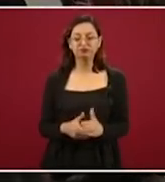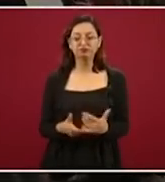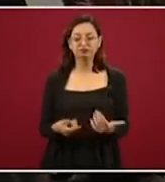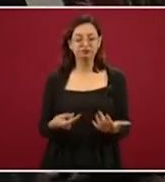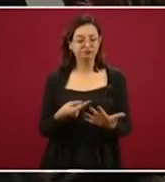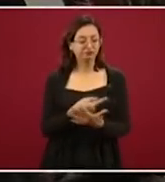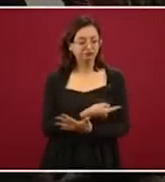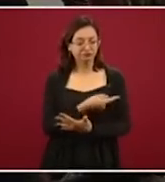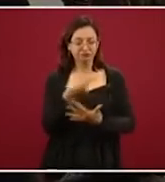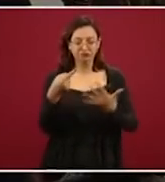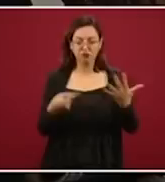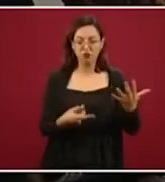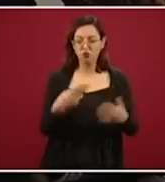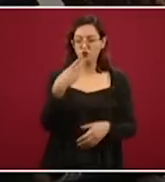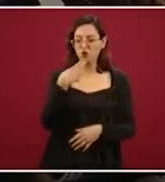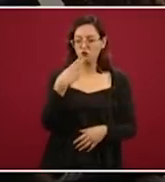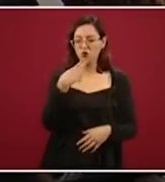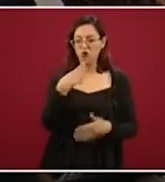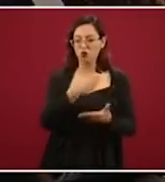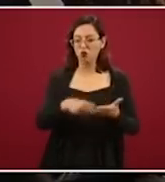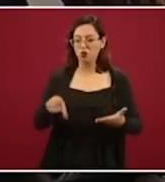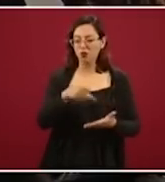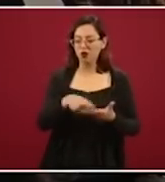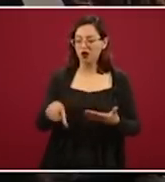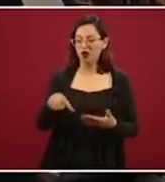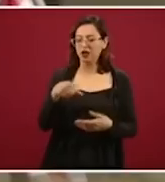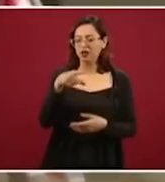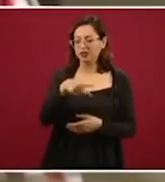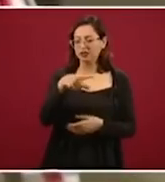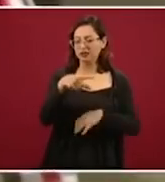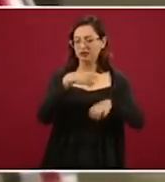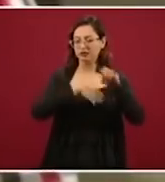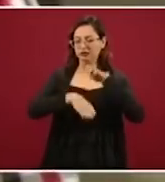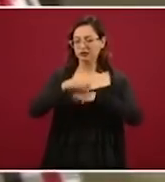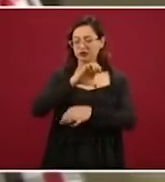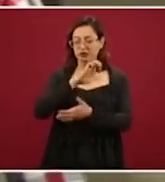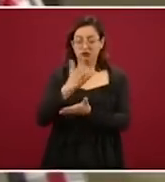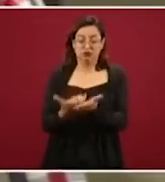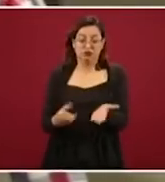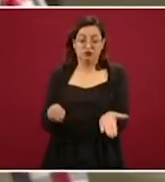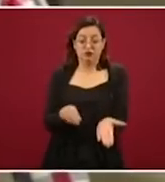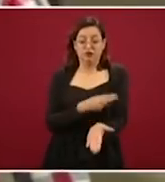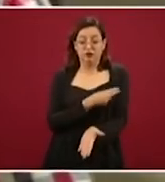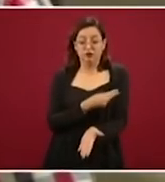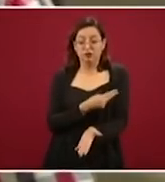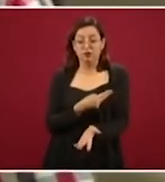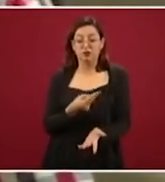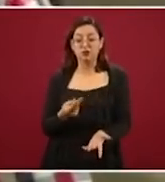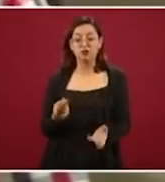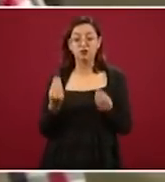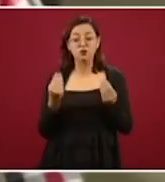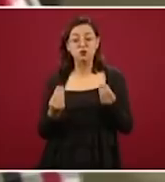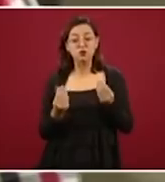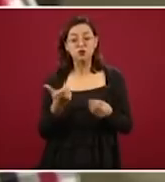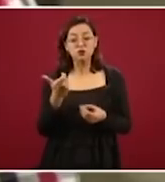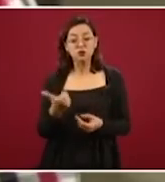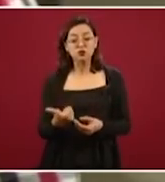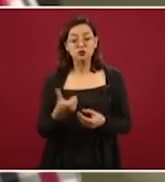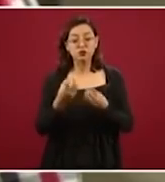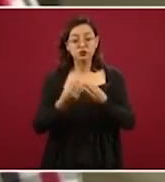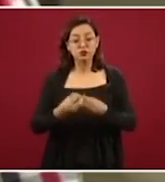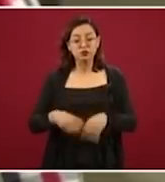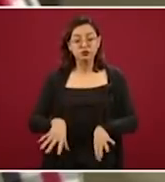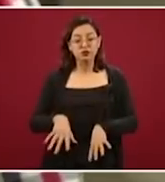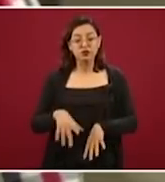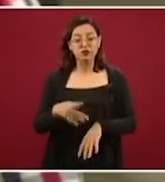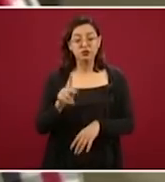todo este consumo que tiene la empresa, que se había firmado el contrato. Entonces, unas pérdidas millonarias para Pemex,